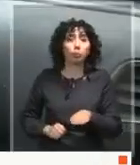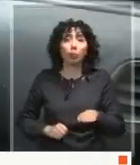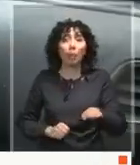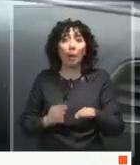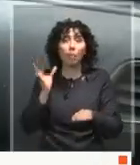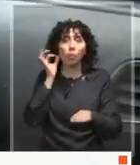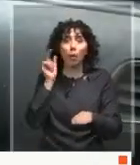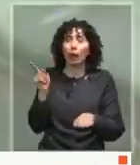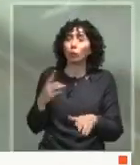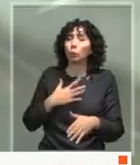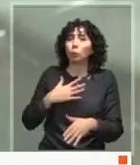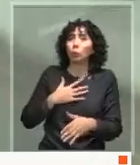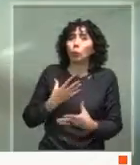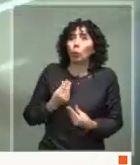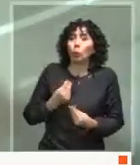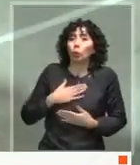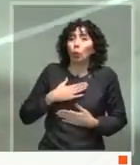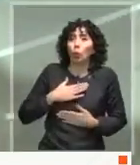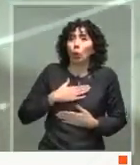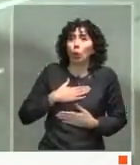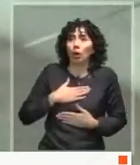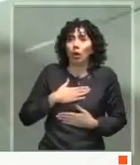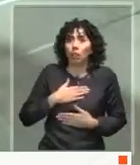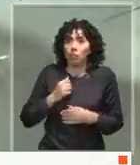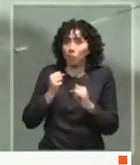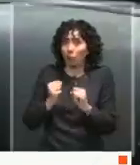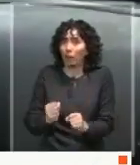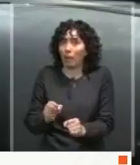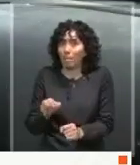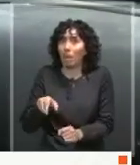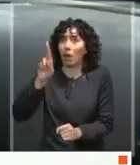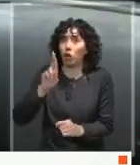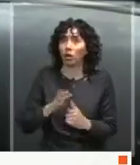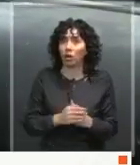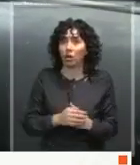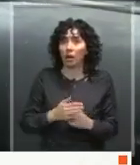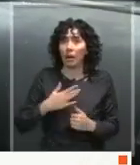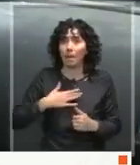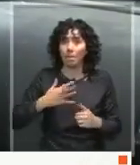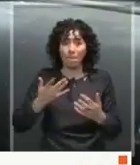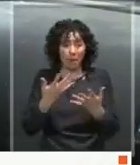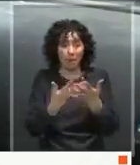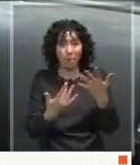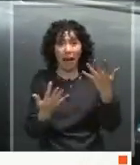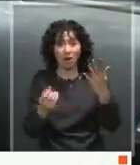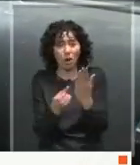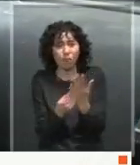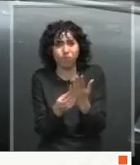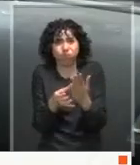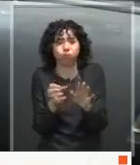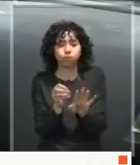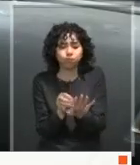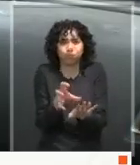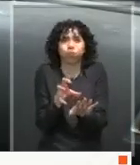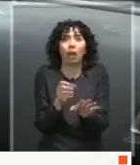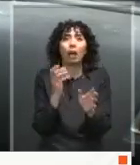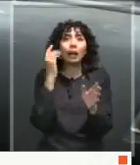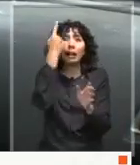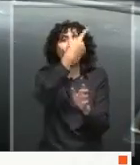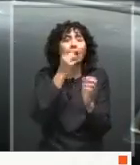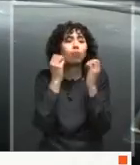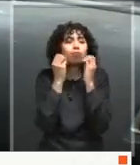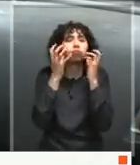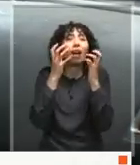mayor susto y tiene muy claro que pudo ser peor. Mis manos estaban todas hinchadas, mi cara le vi que estaba llena